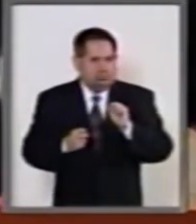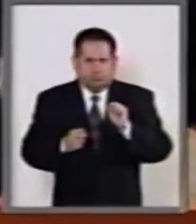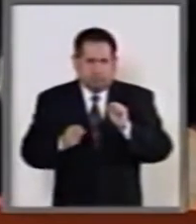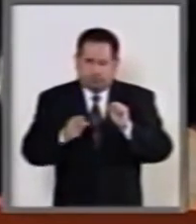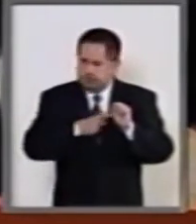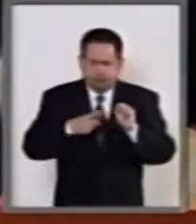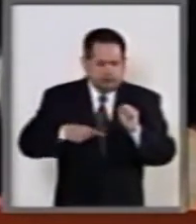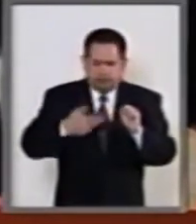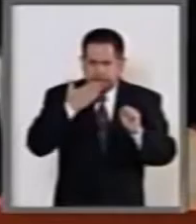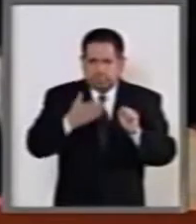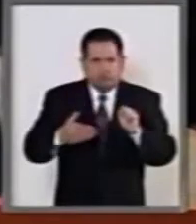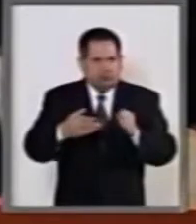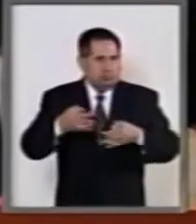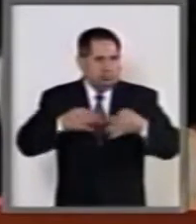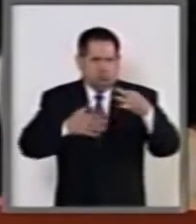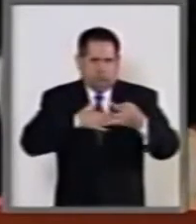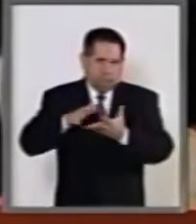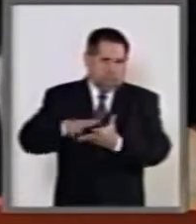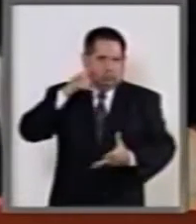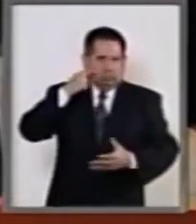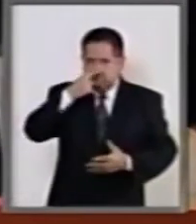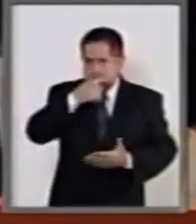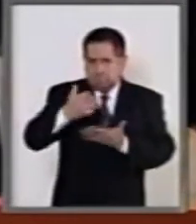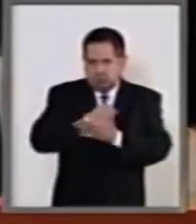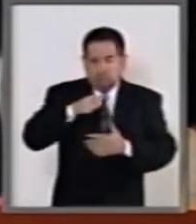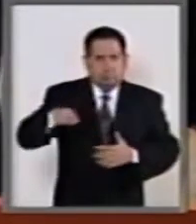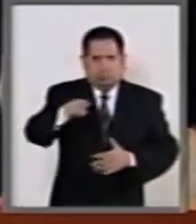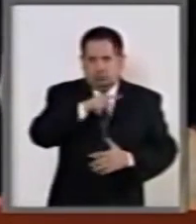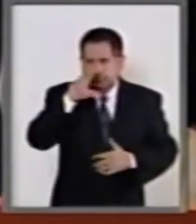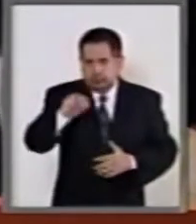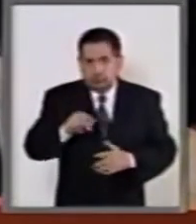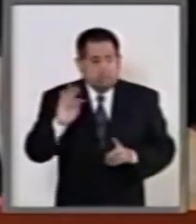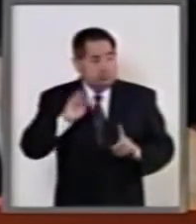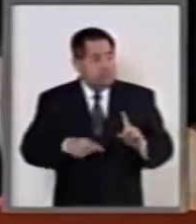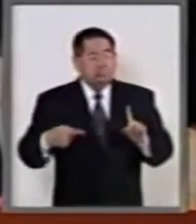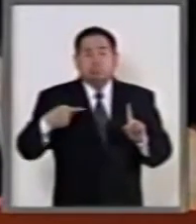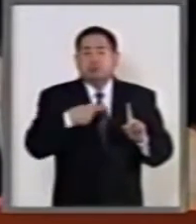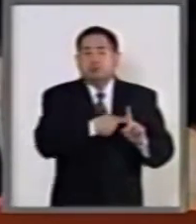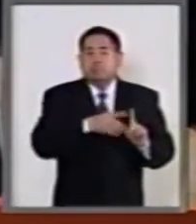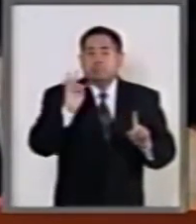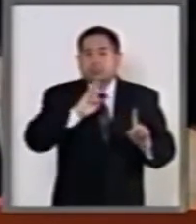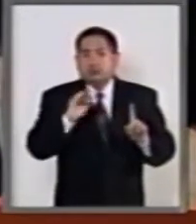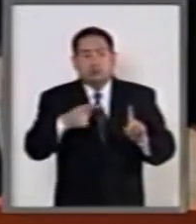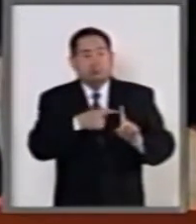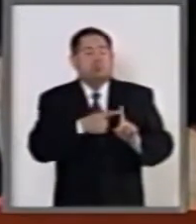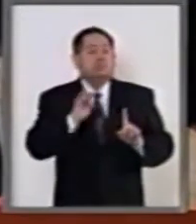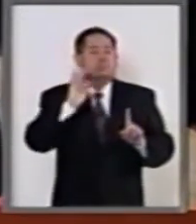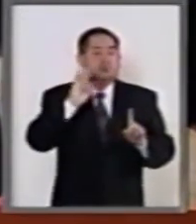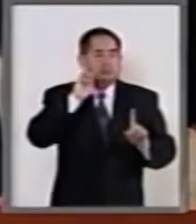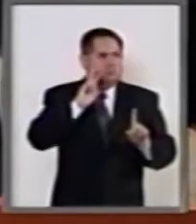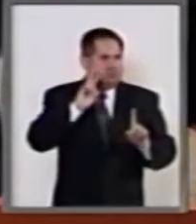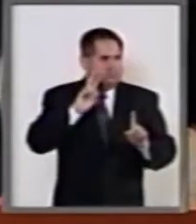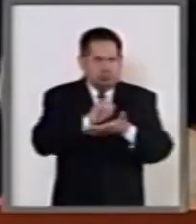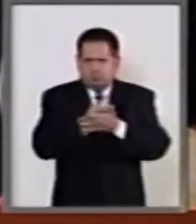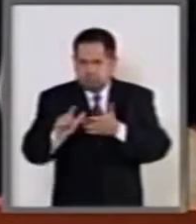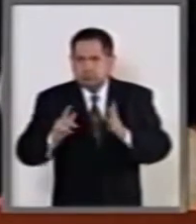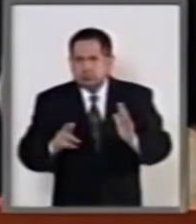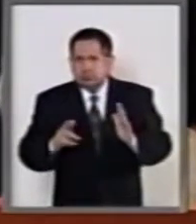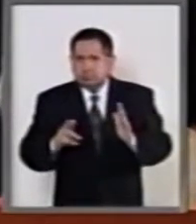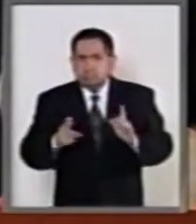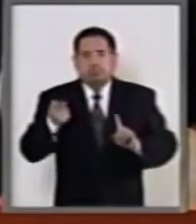de justicia democrático, sobre todo cuando ese imputado podría ser eventualmente absuelto. En